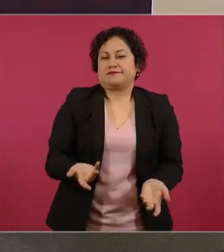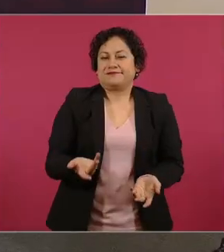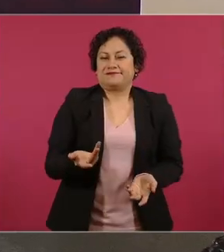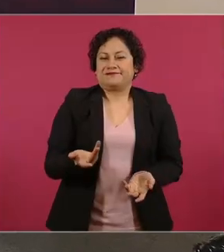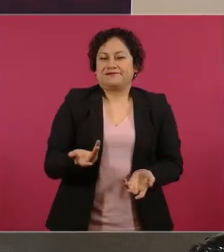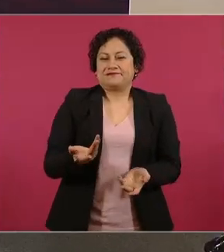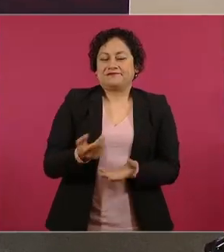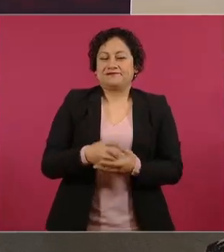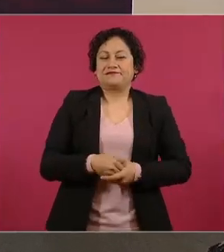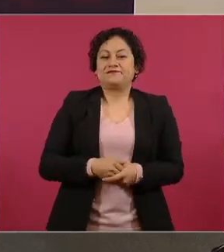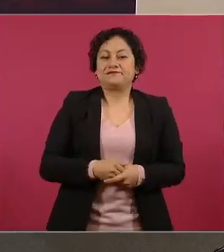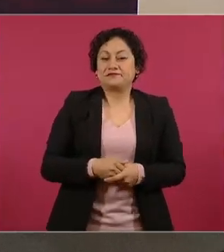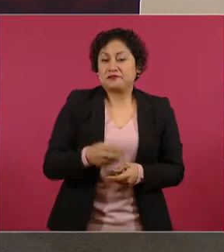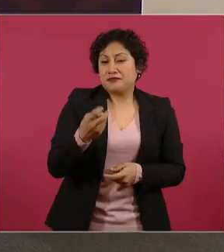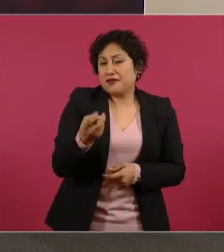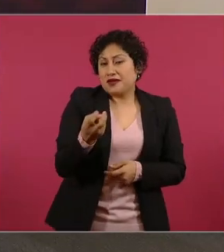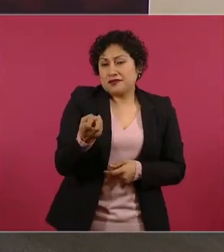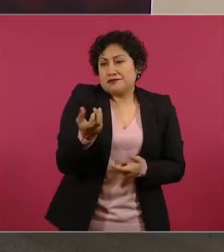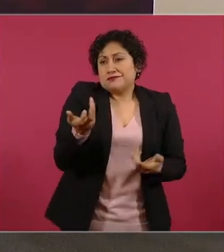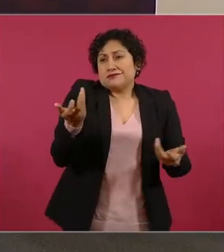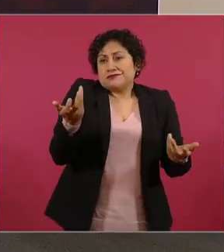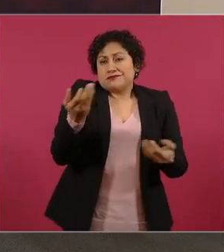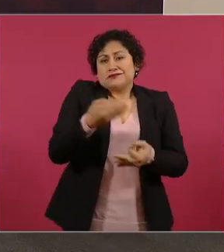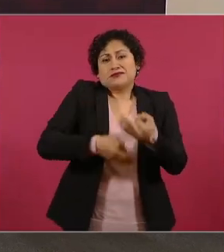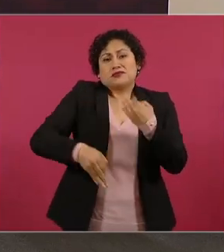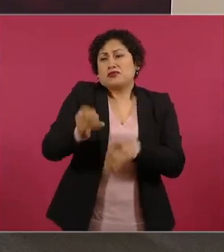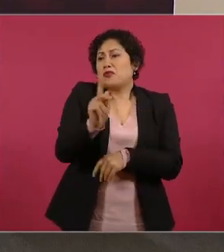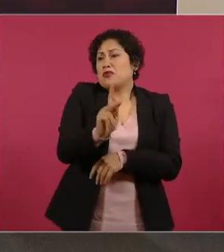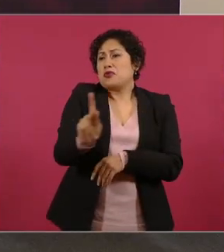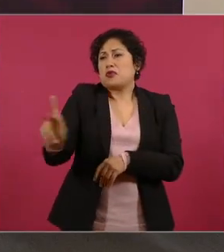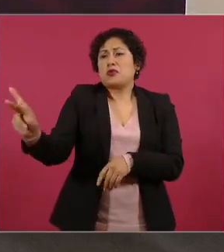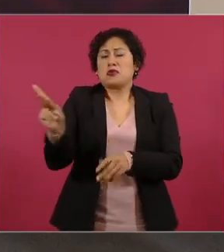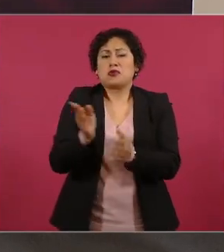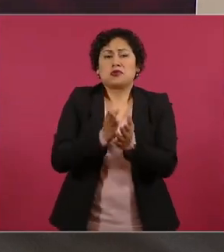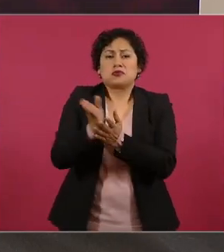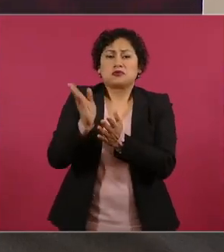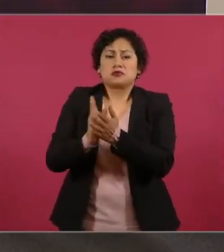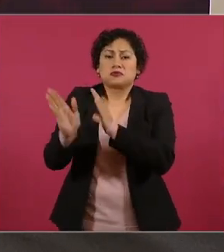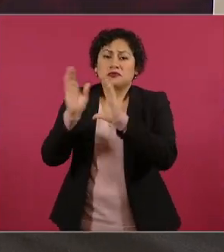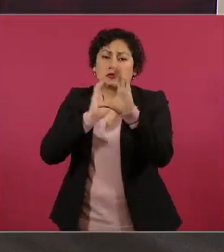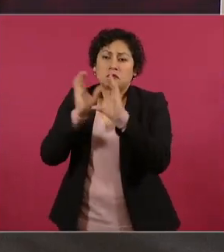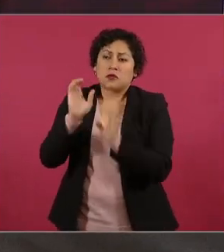pues todos, de López Dóriga y de